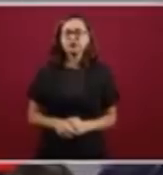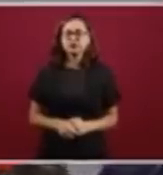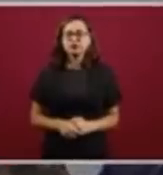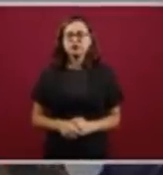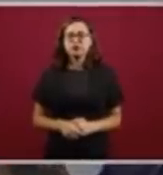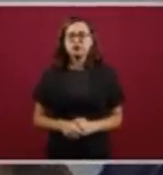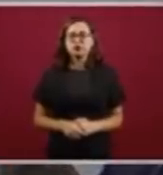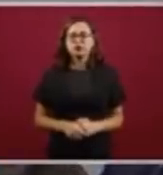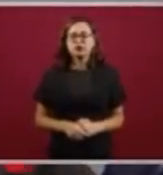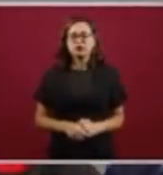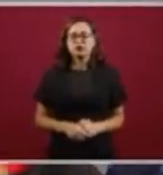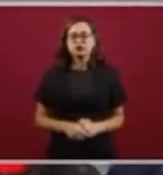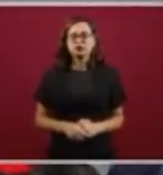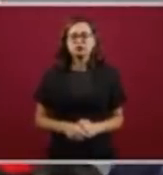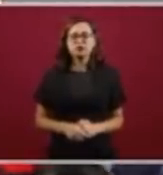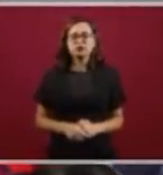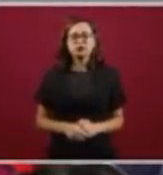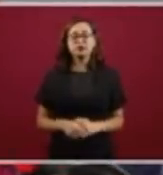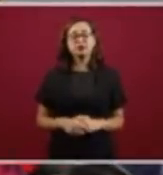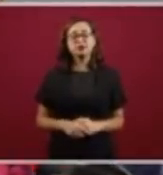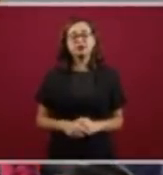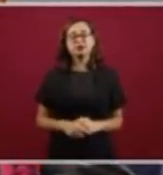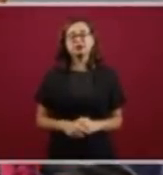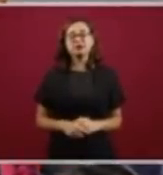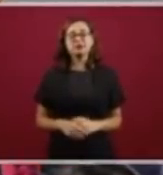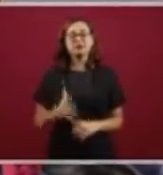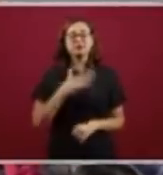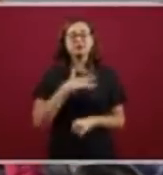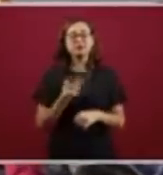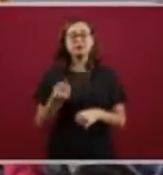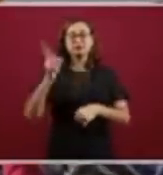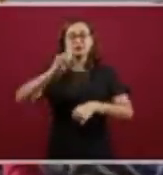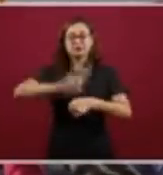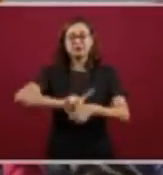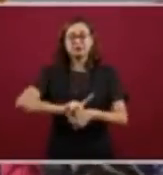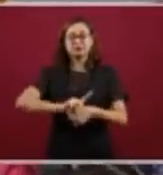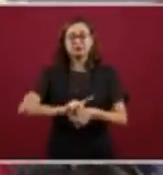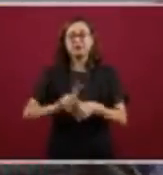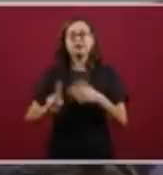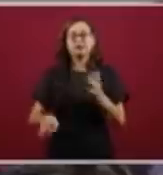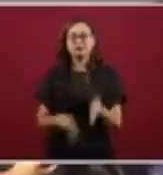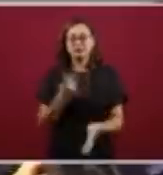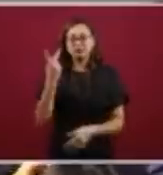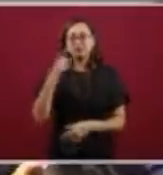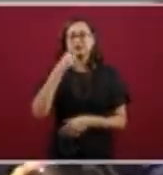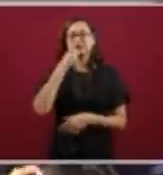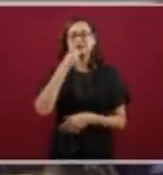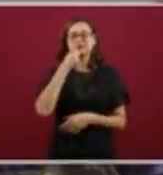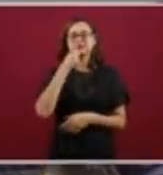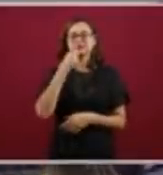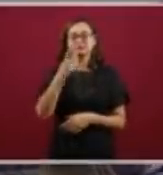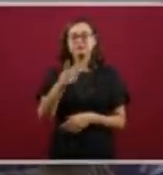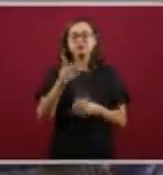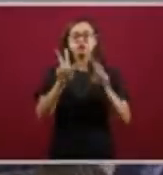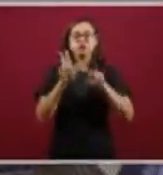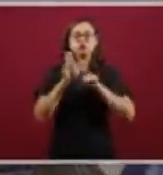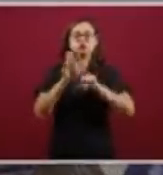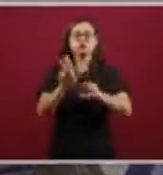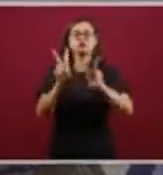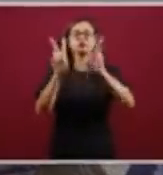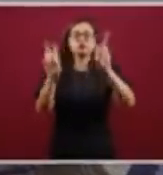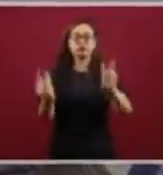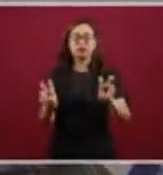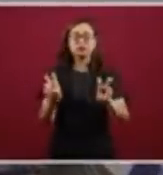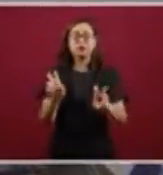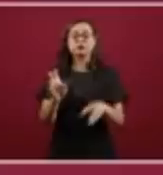Ya nos vamos ahí. Buenos días, nuevamente. Sobre denuncias de irregularidades